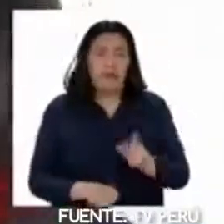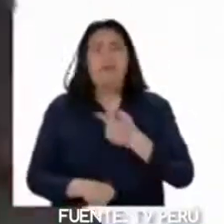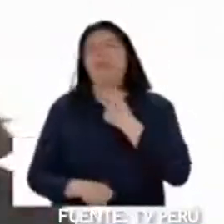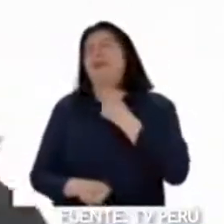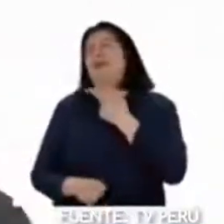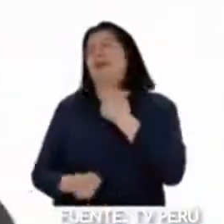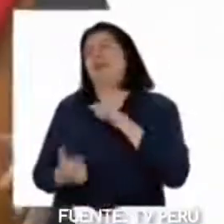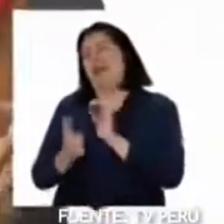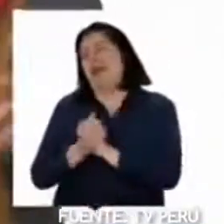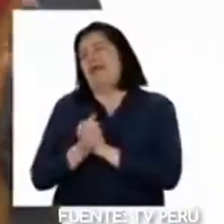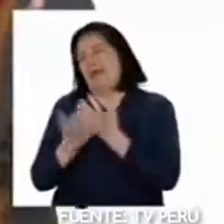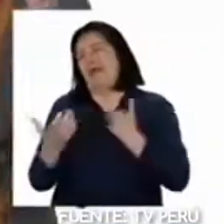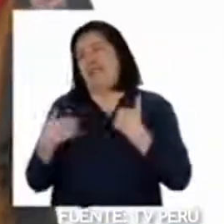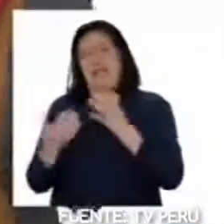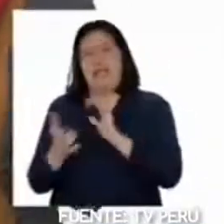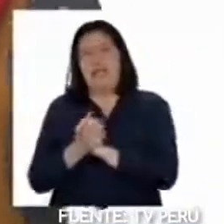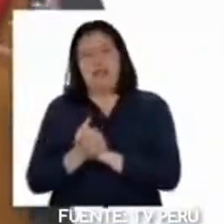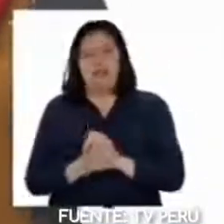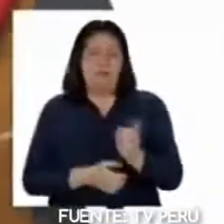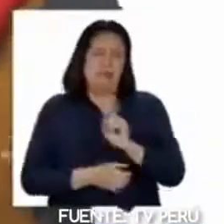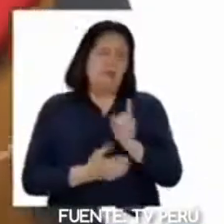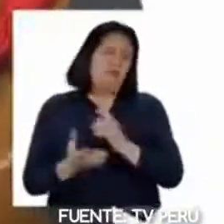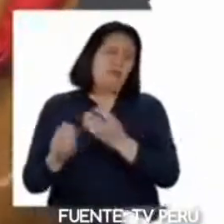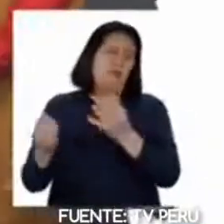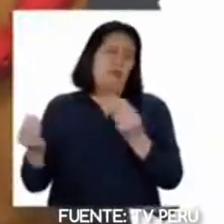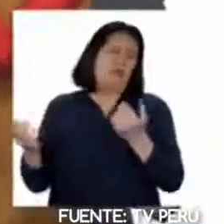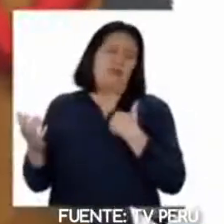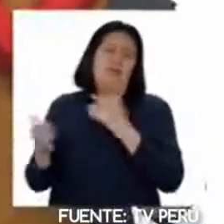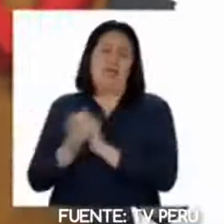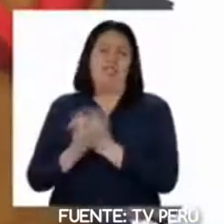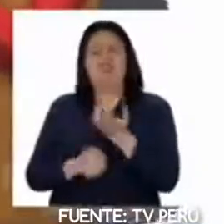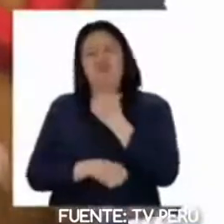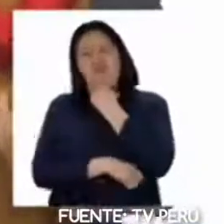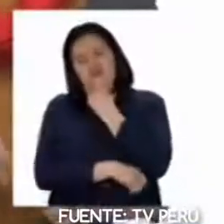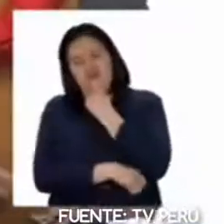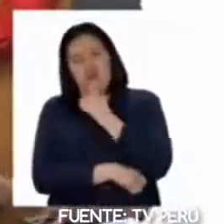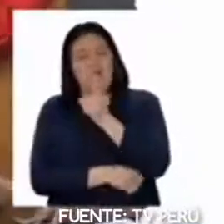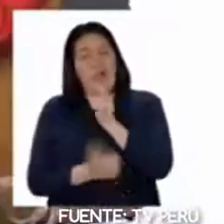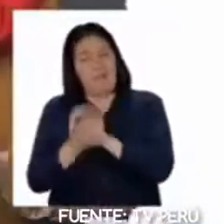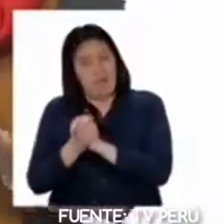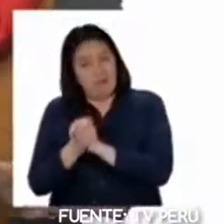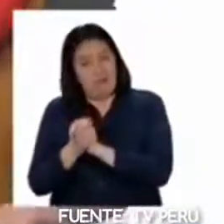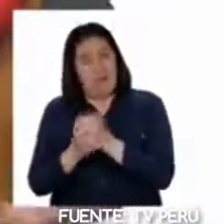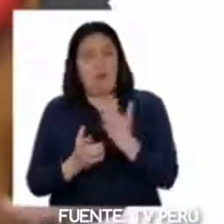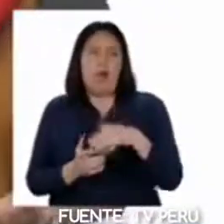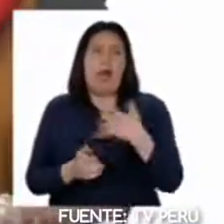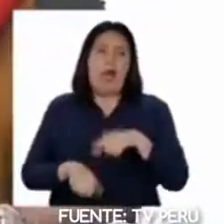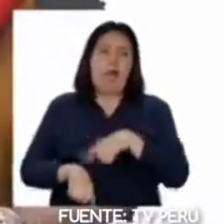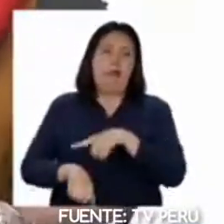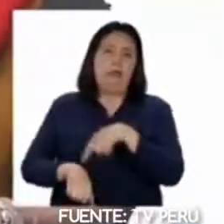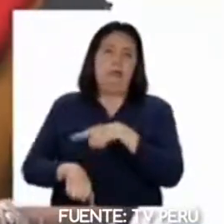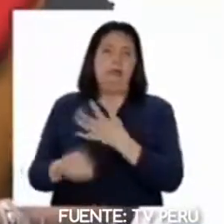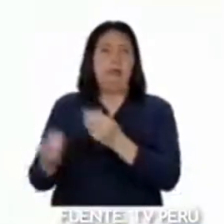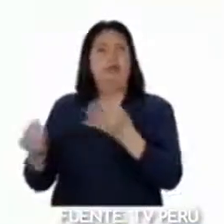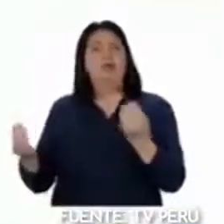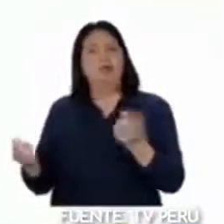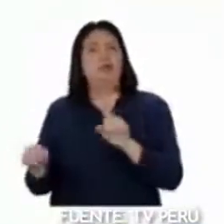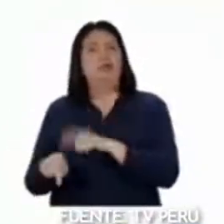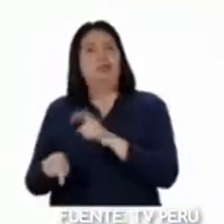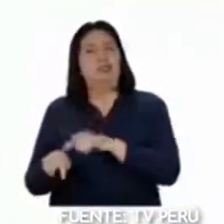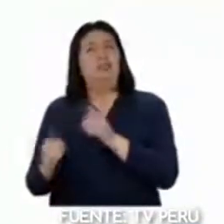me encanta hacer amigos, pero no tengo tantos realmente. Además, una amistad es algo que tarda mucho tiempo en